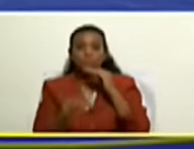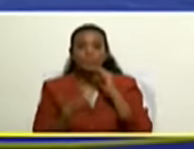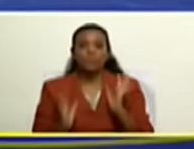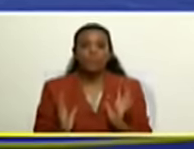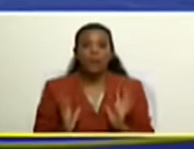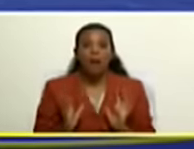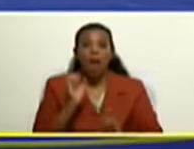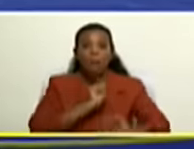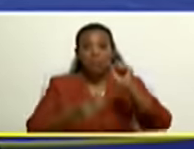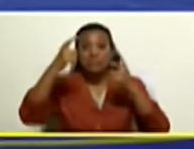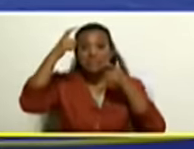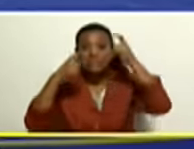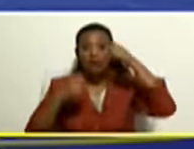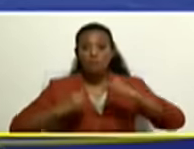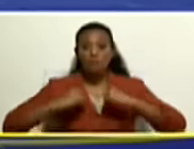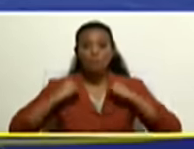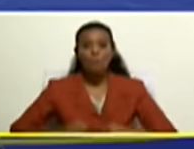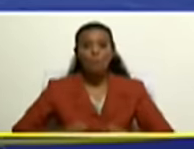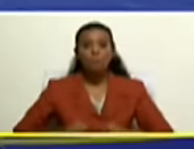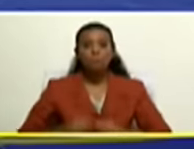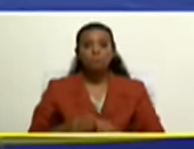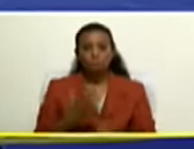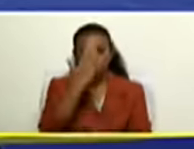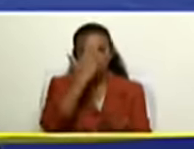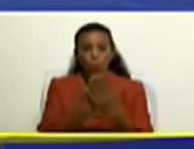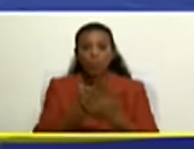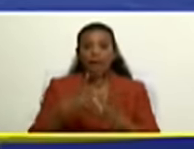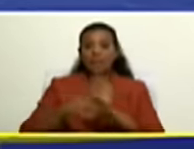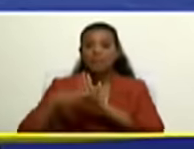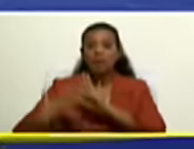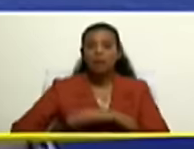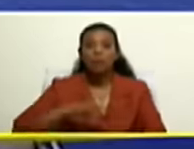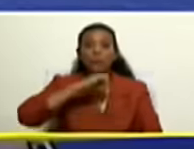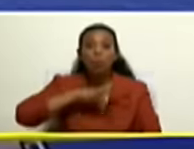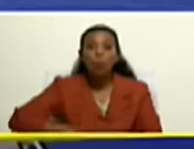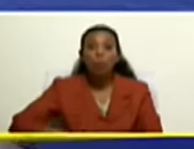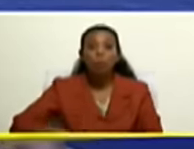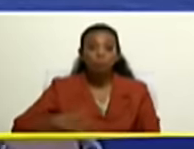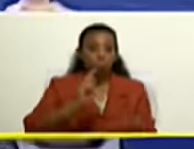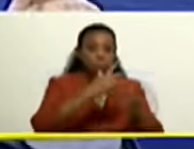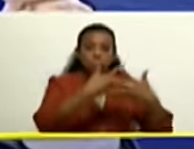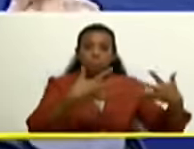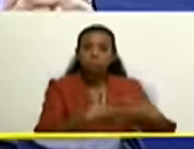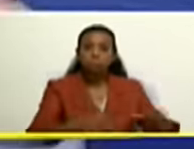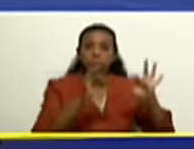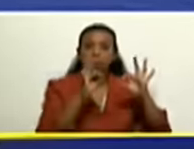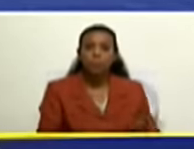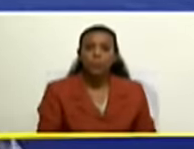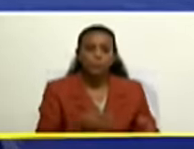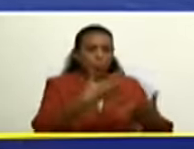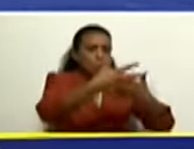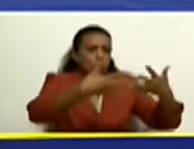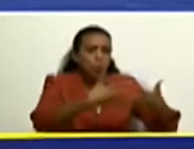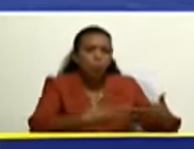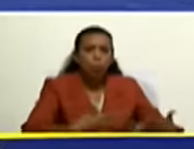La defensa que el comandante Hugo Chávez hizo de nuestros derechos históricos quedó escrito en la historia de Venezuela como